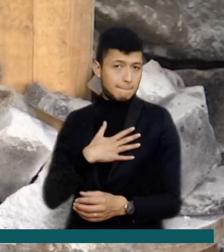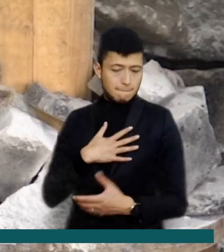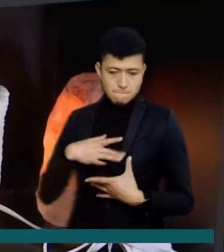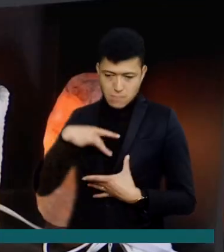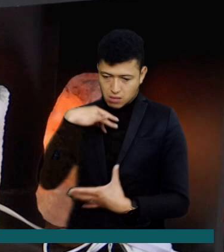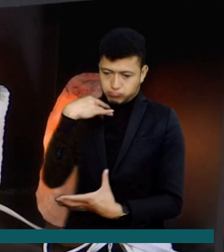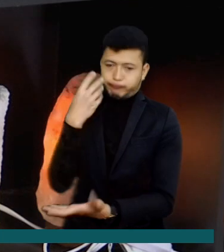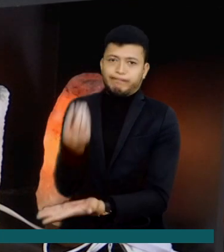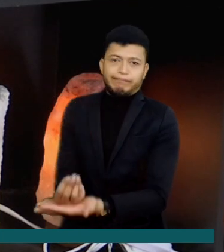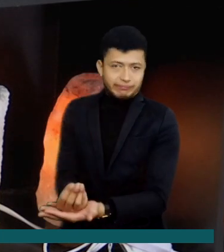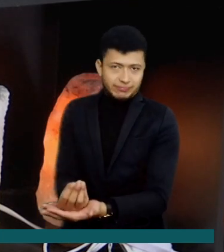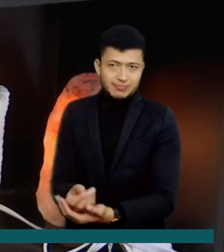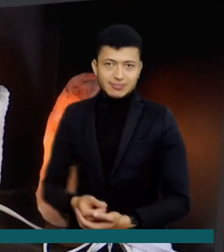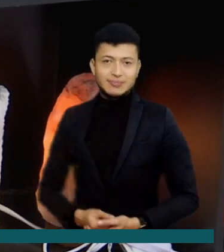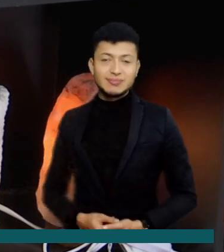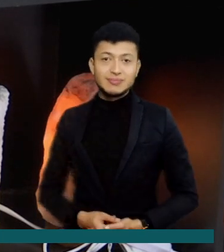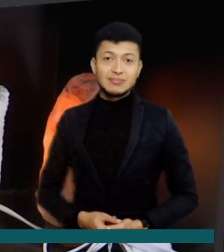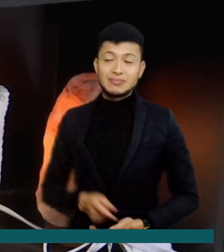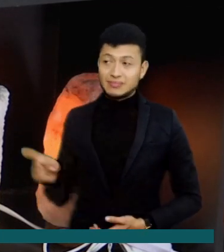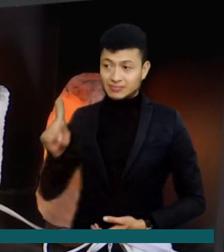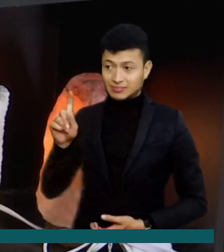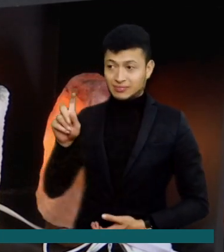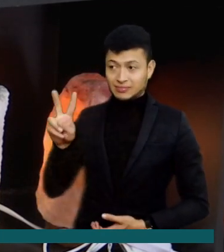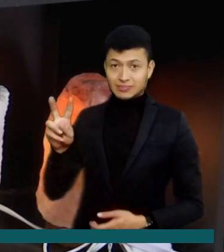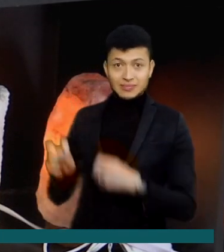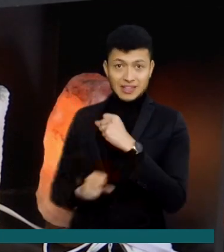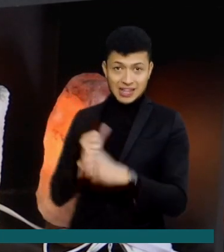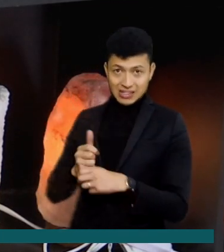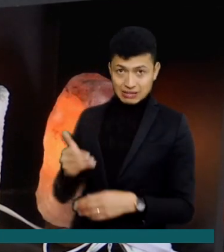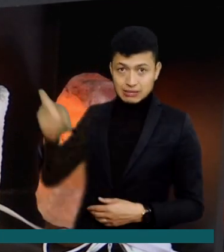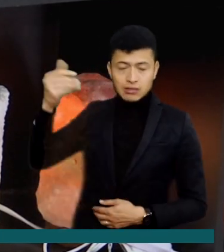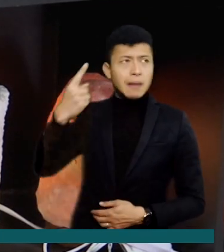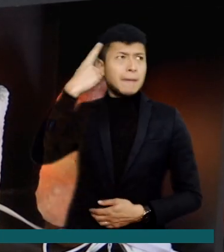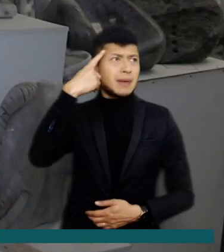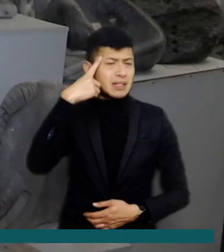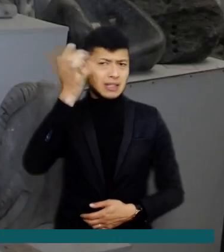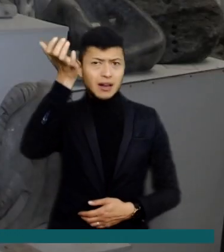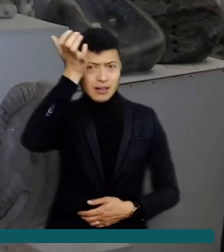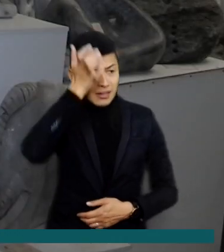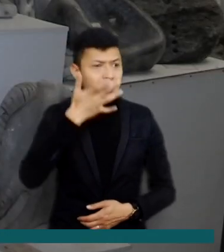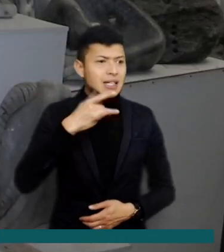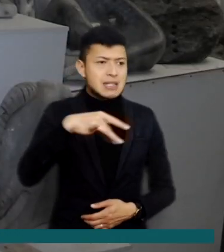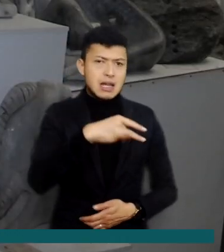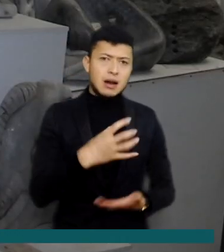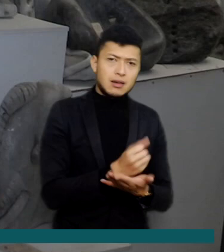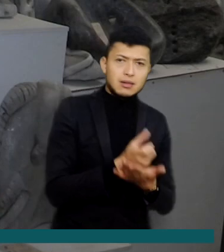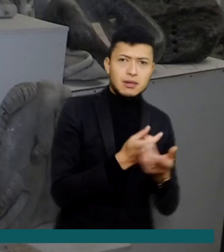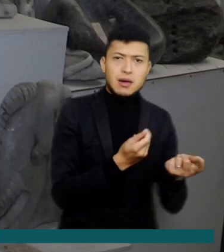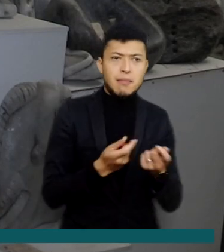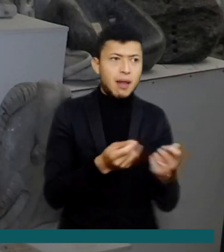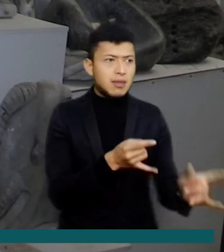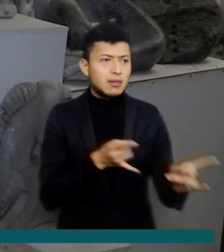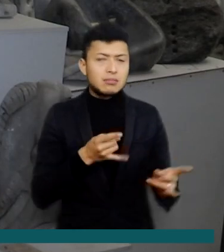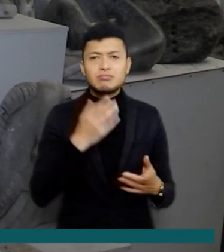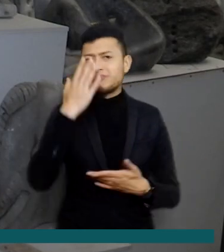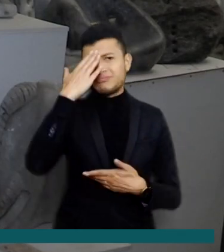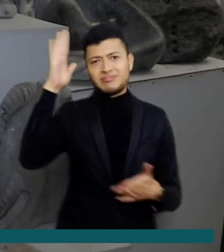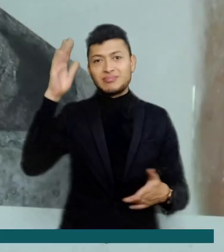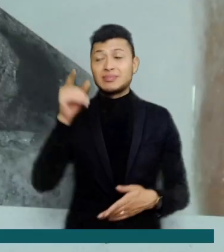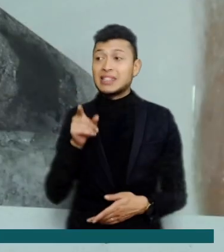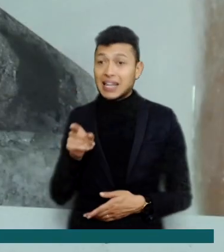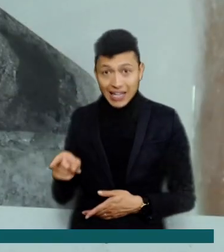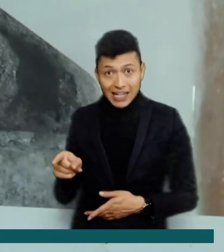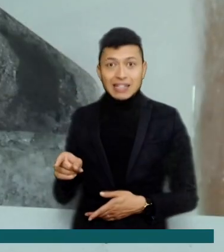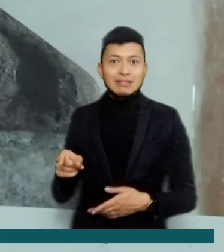pongo mi alma. A sus 62 años nunca imaginó que la roca salina sería su fuente de ingresos y de inspiración. Las